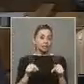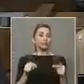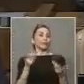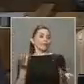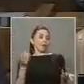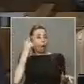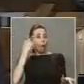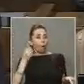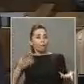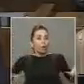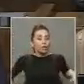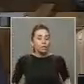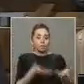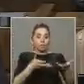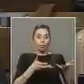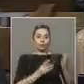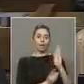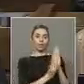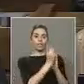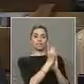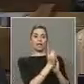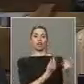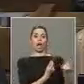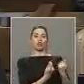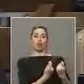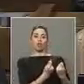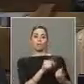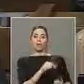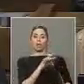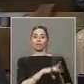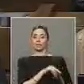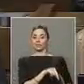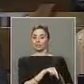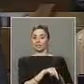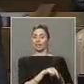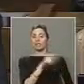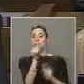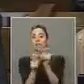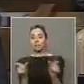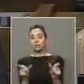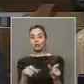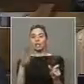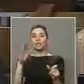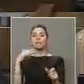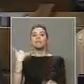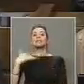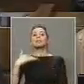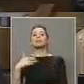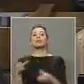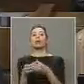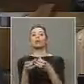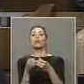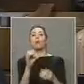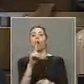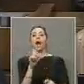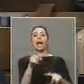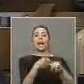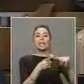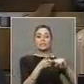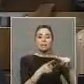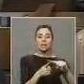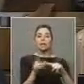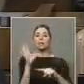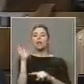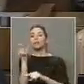impulso al crecimiento y al desarrollo de nuestra economía y especialmente a quienes más importan, que son los sectores medios y de menos recursos.